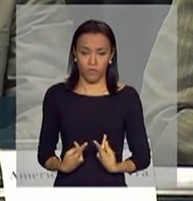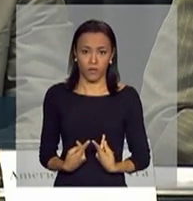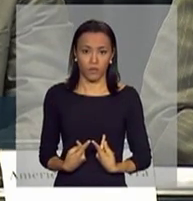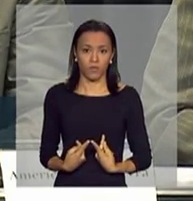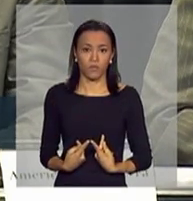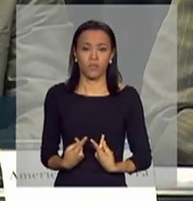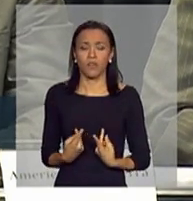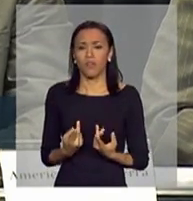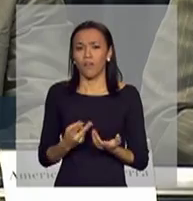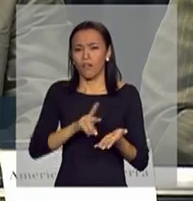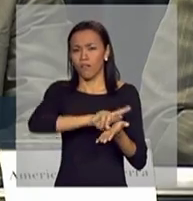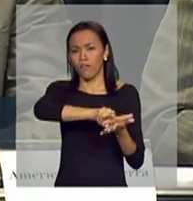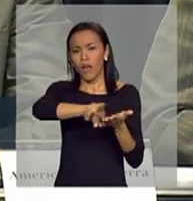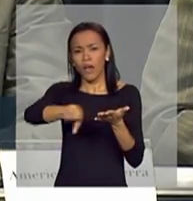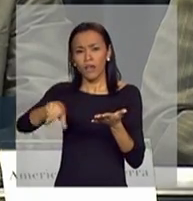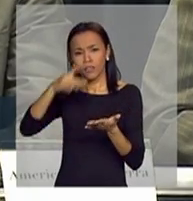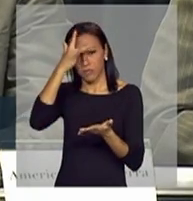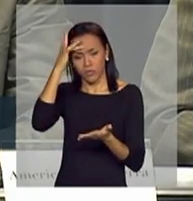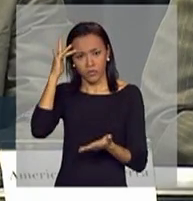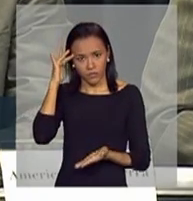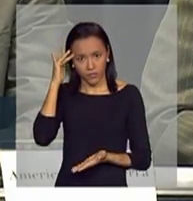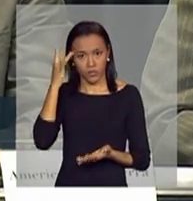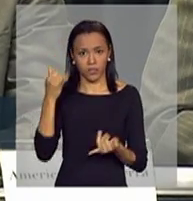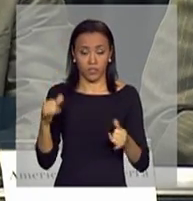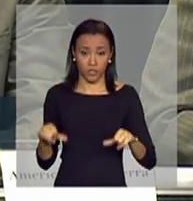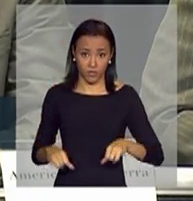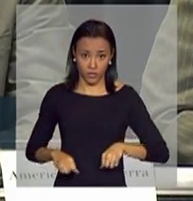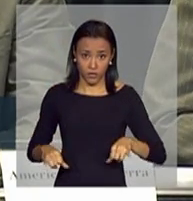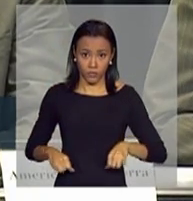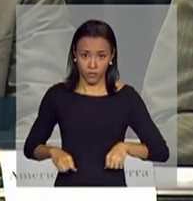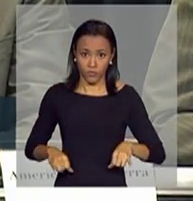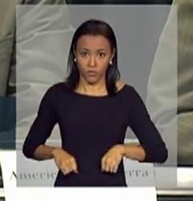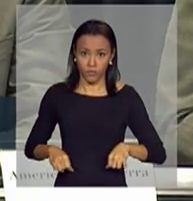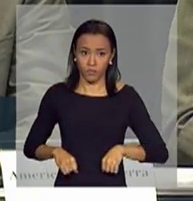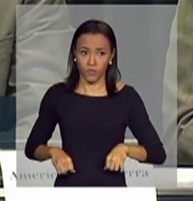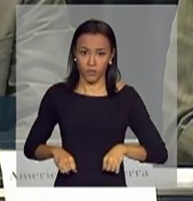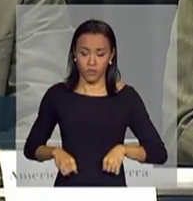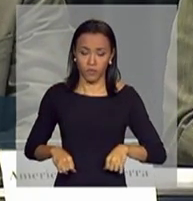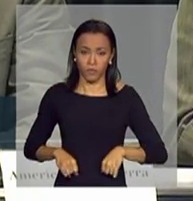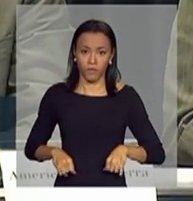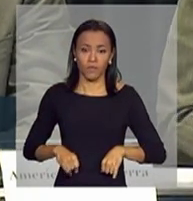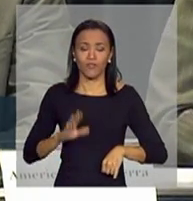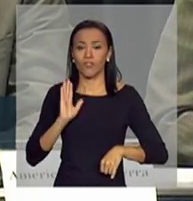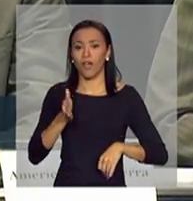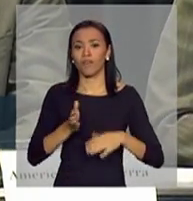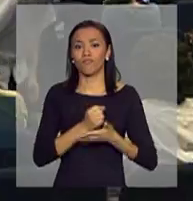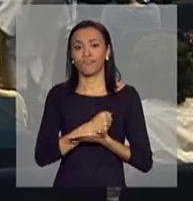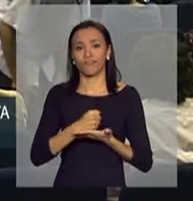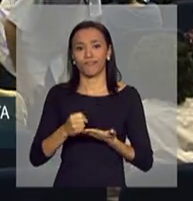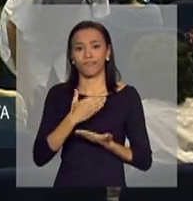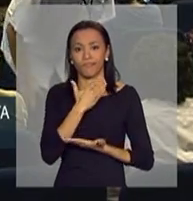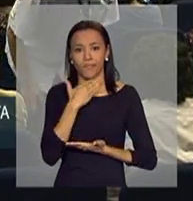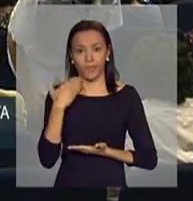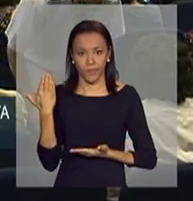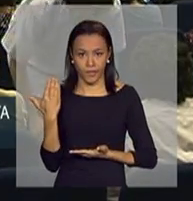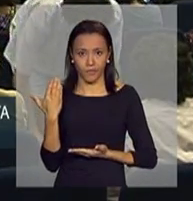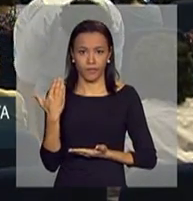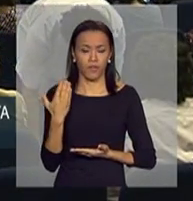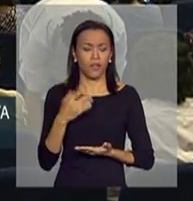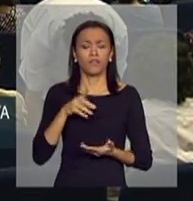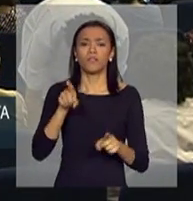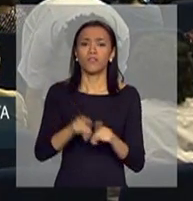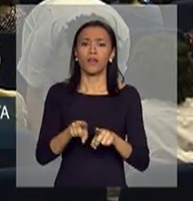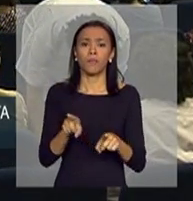Muchas de las víctimas están muertas. Muchos de los perpetradores están muertos. Mucha de la